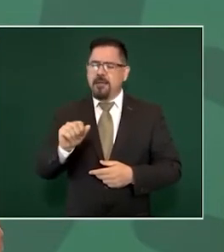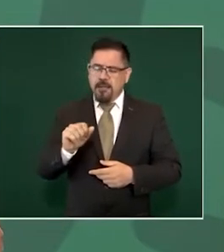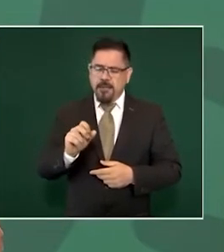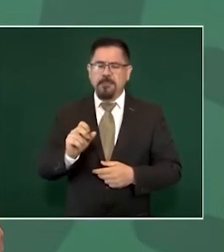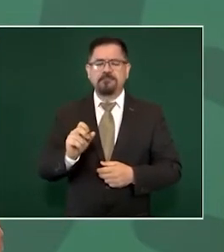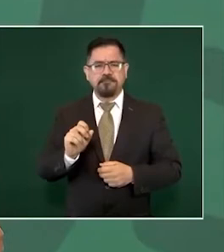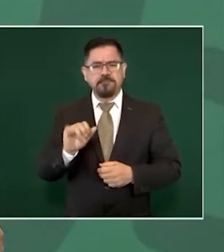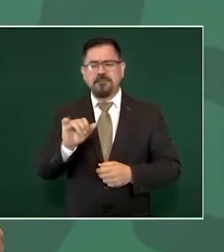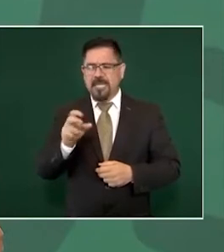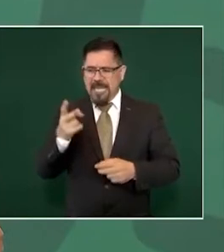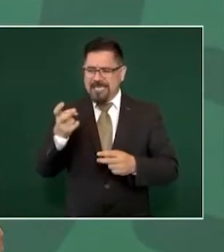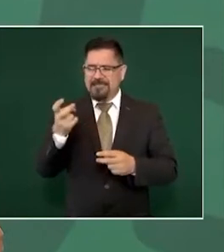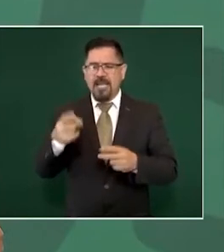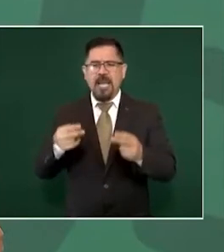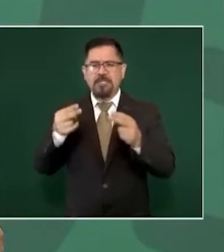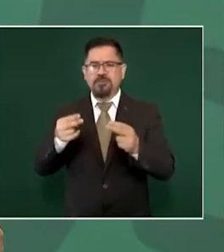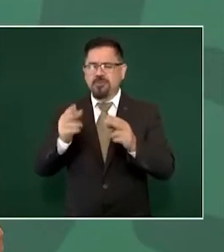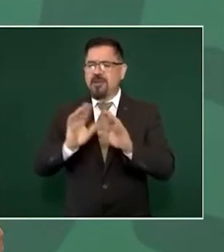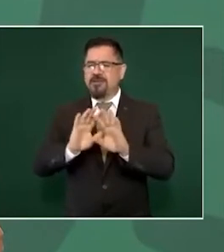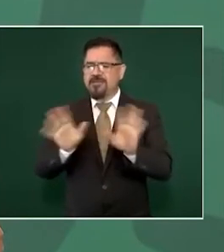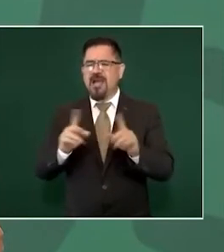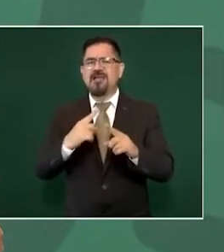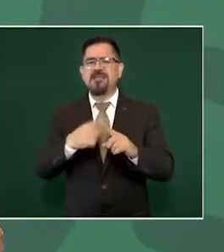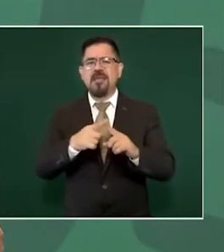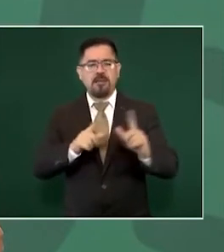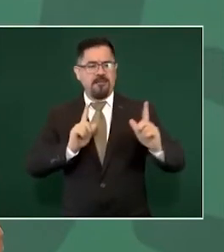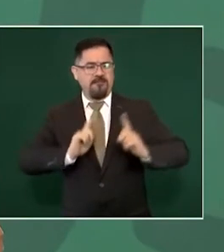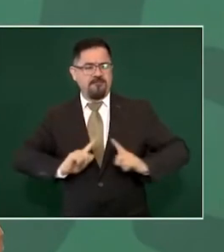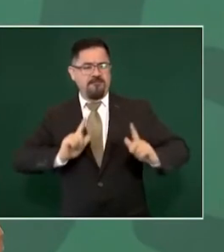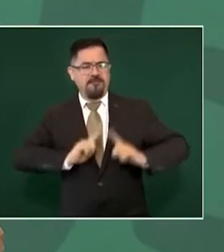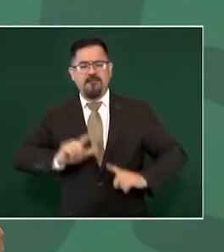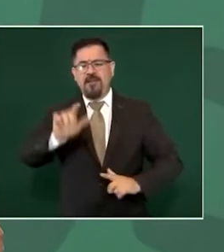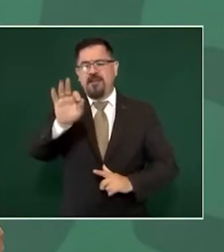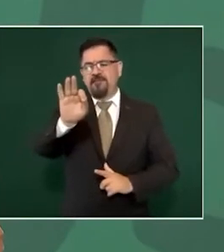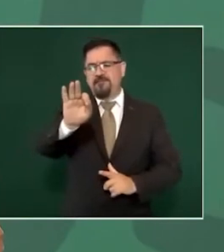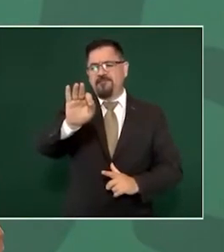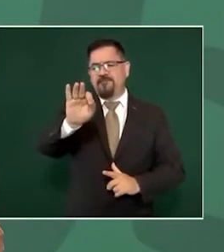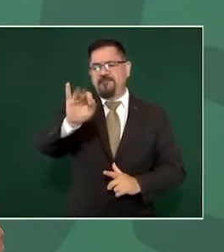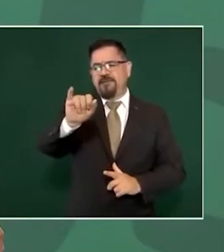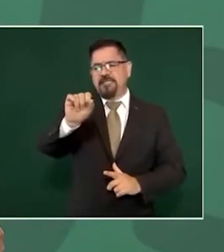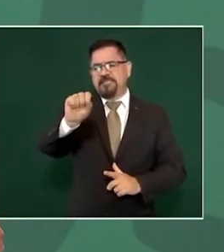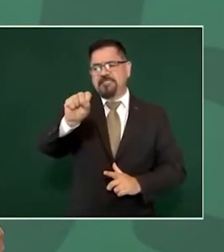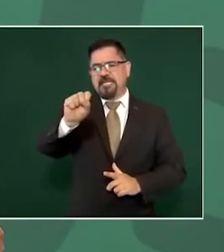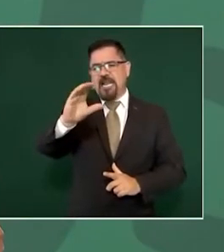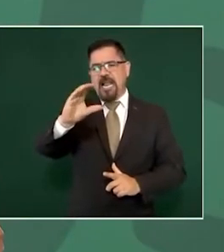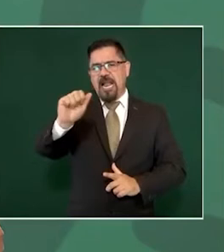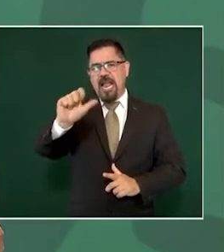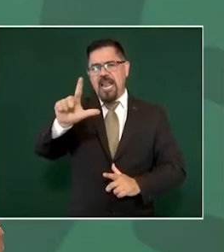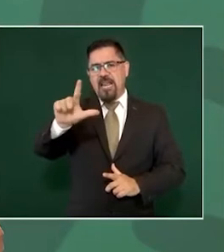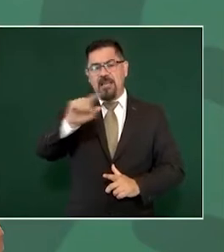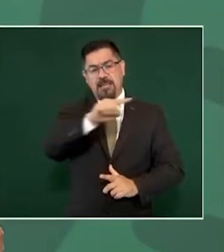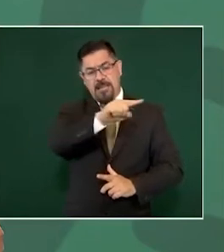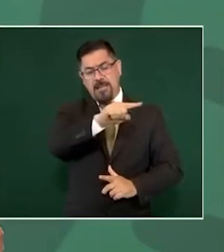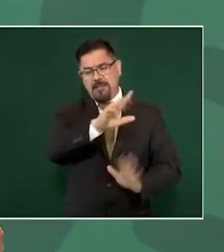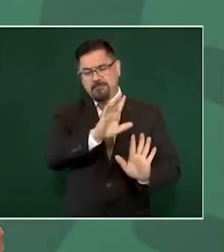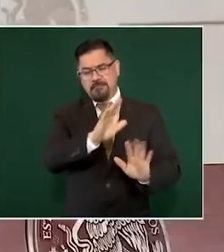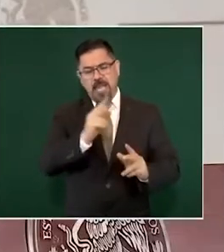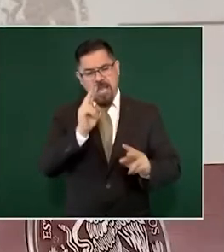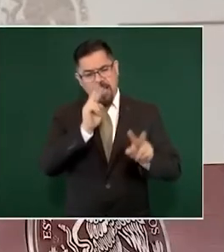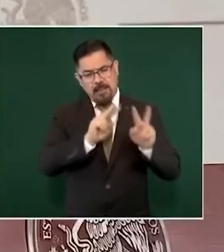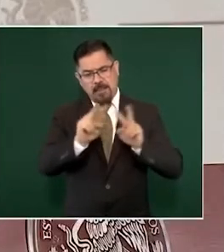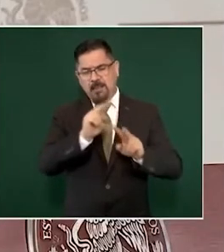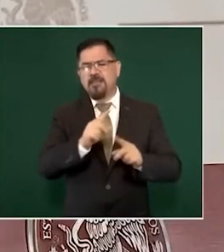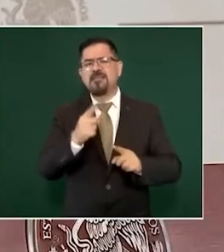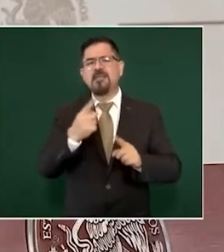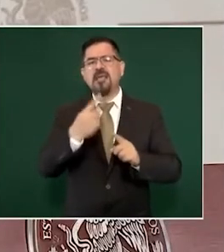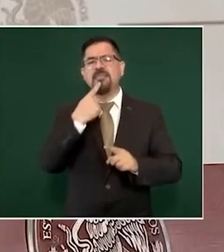un asunto que lo está viendo la Fiscalía. Hay una denuncia presentada por Pemex,